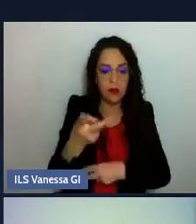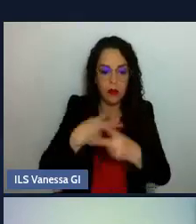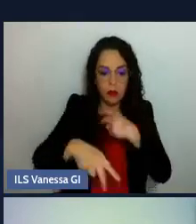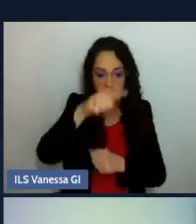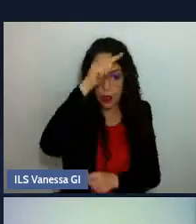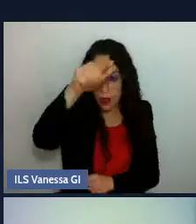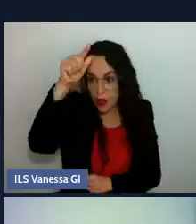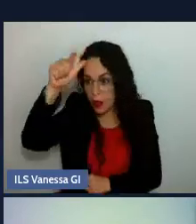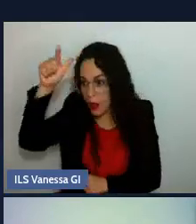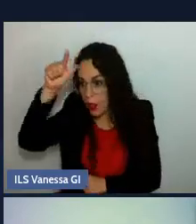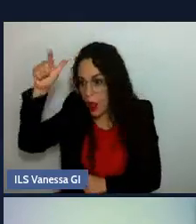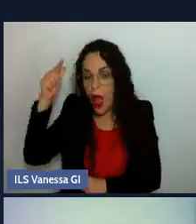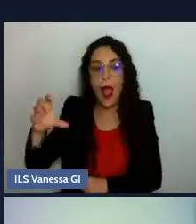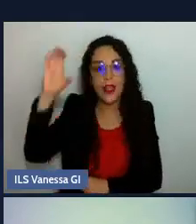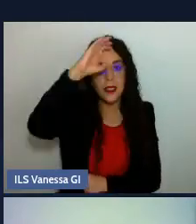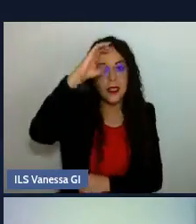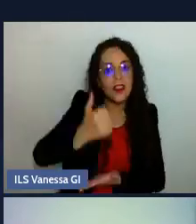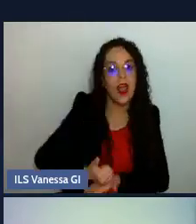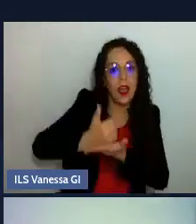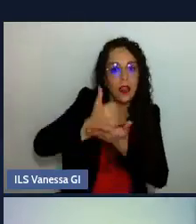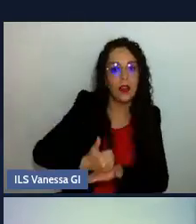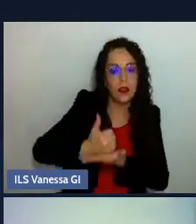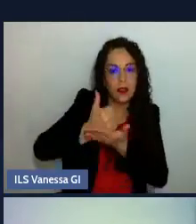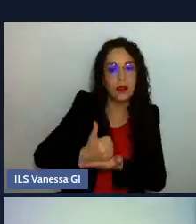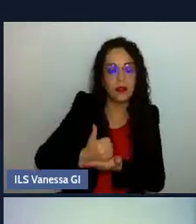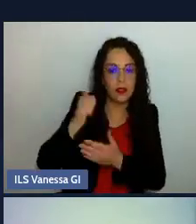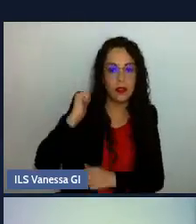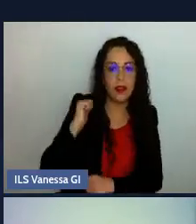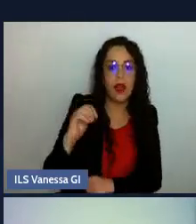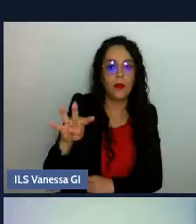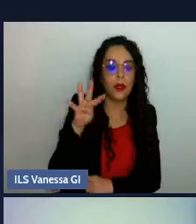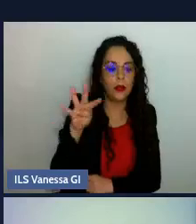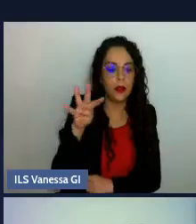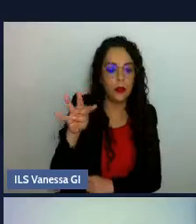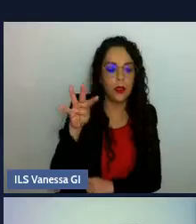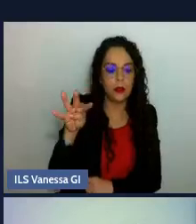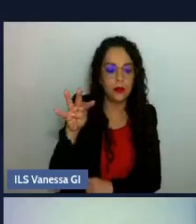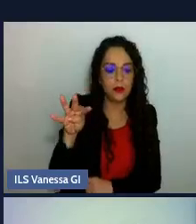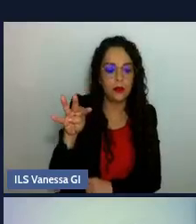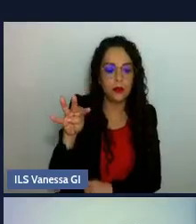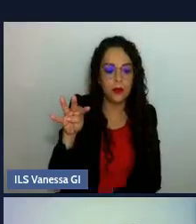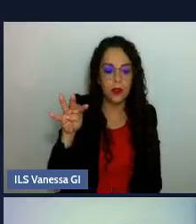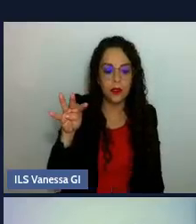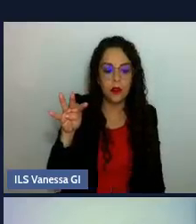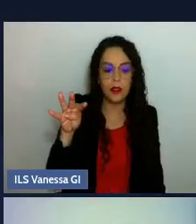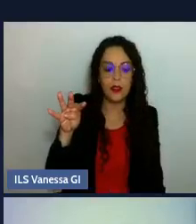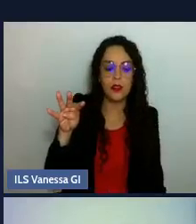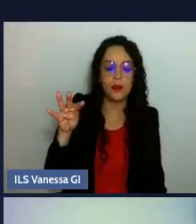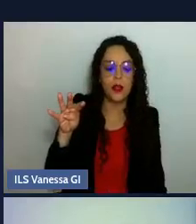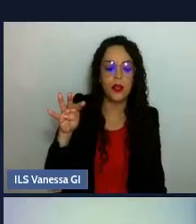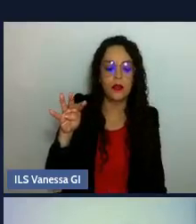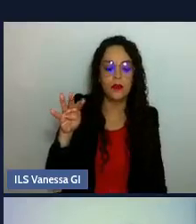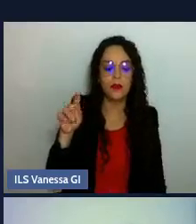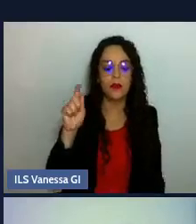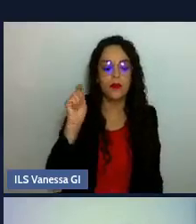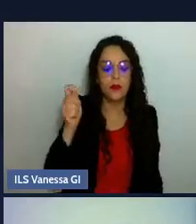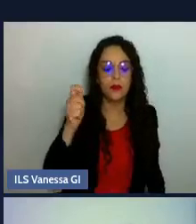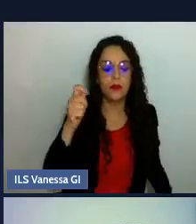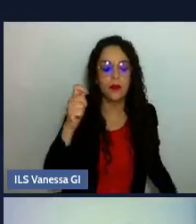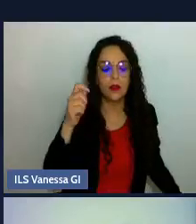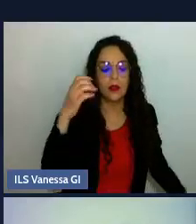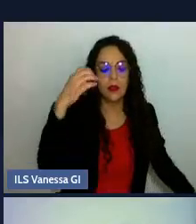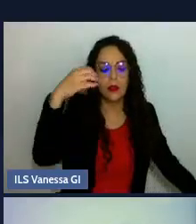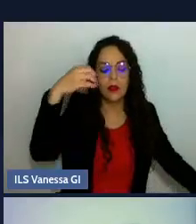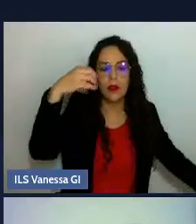científicos. Si recordamos, pues en el siglo XIX tenemos por primera vez el uso del microscopio, se descubre lo que son